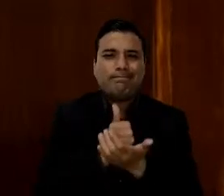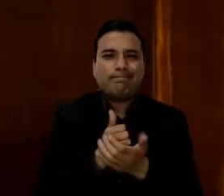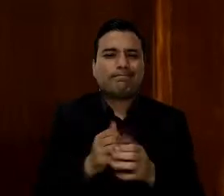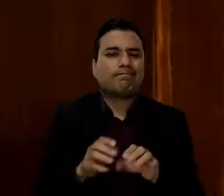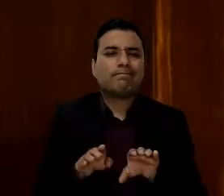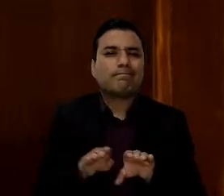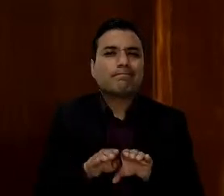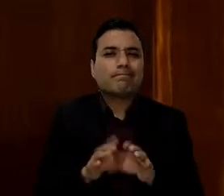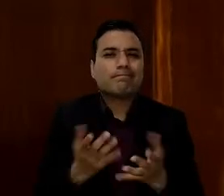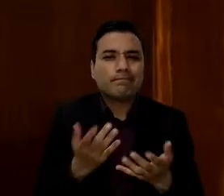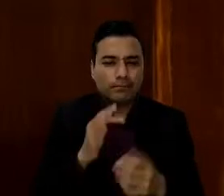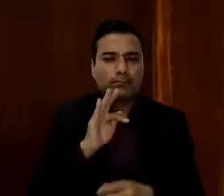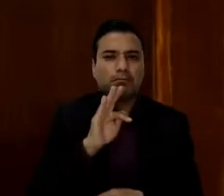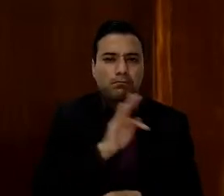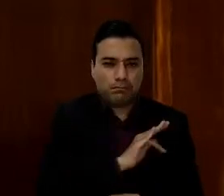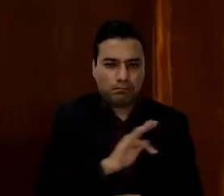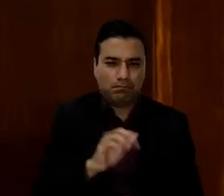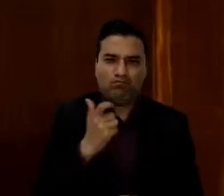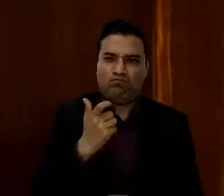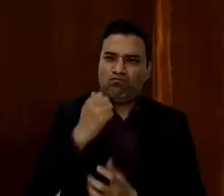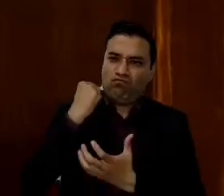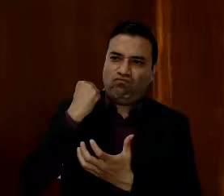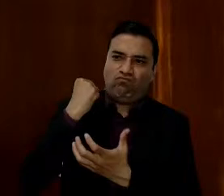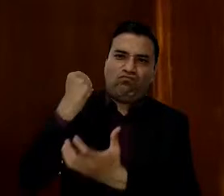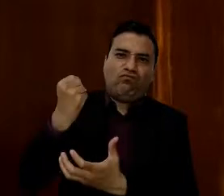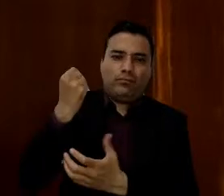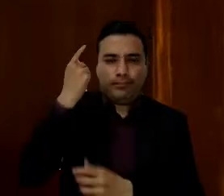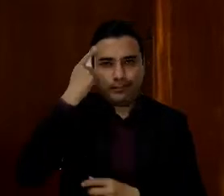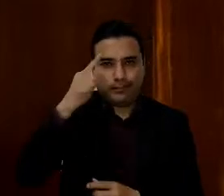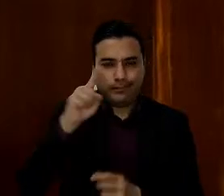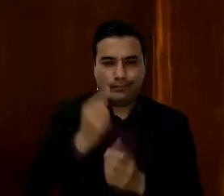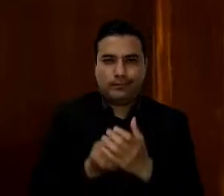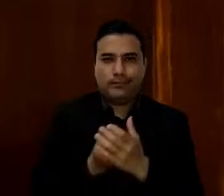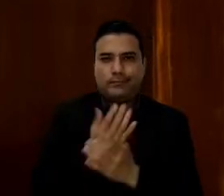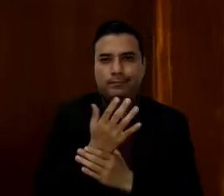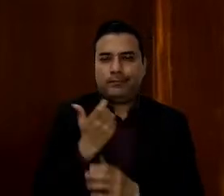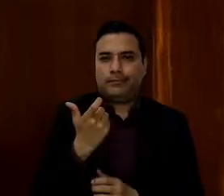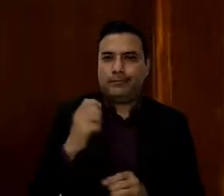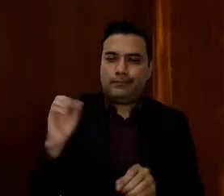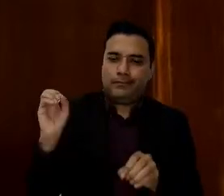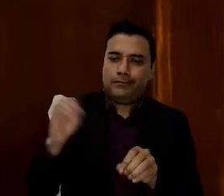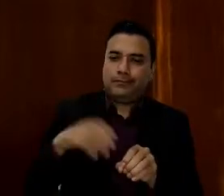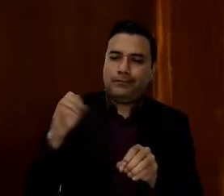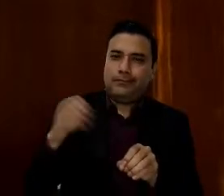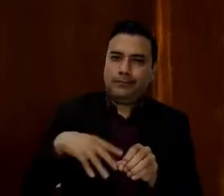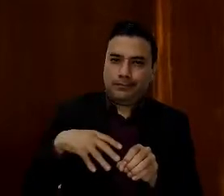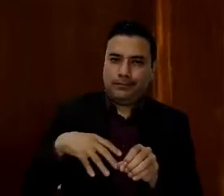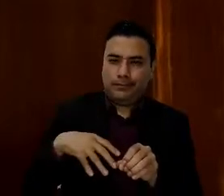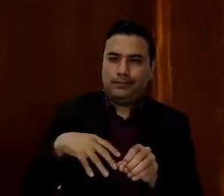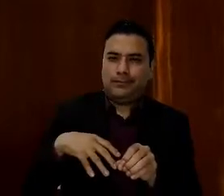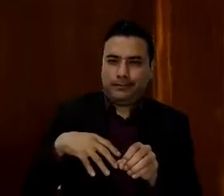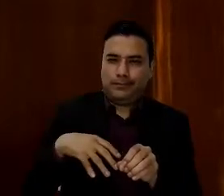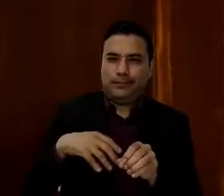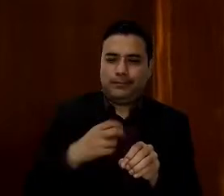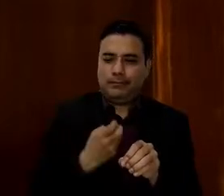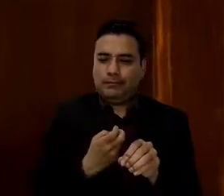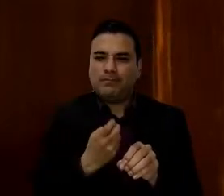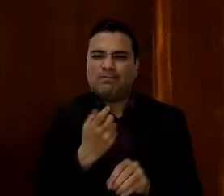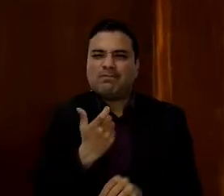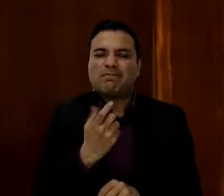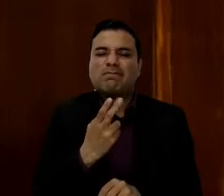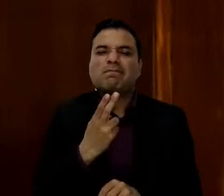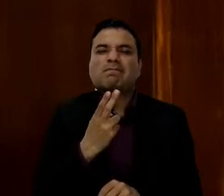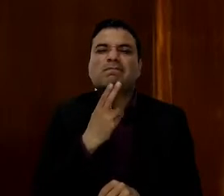otorgando suficiencia presupuestaria para la creación de un fondo financiero especial para la